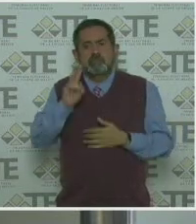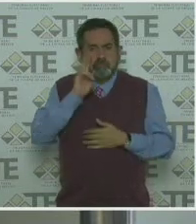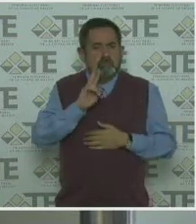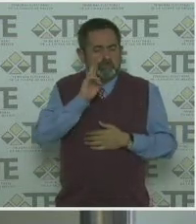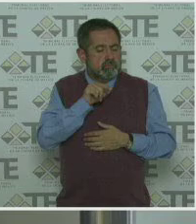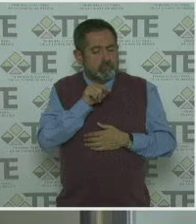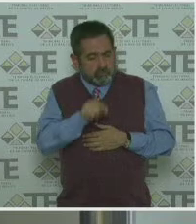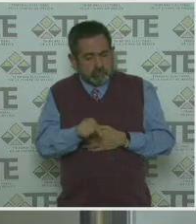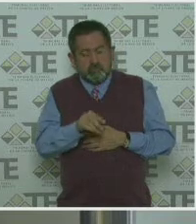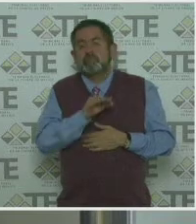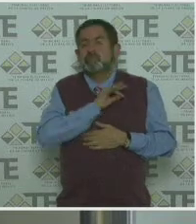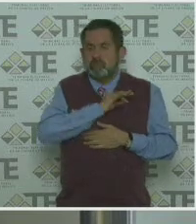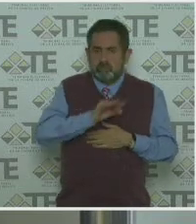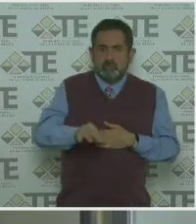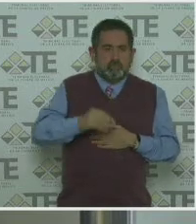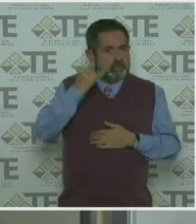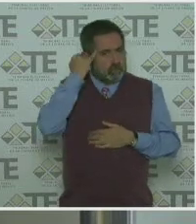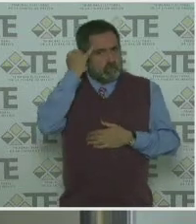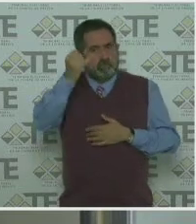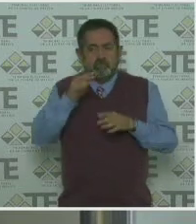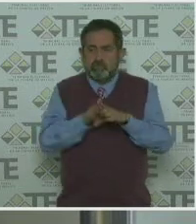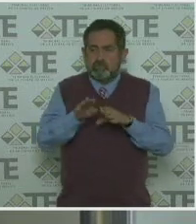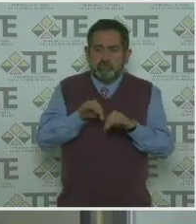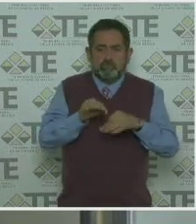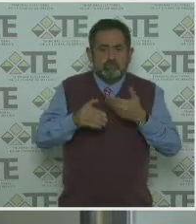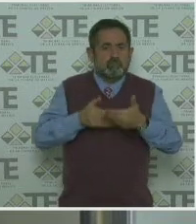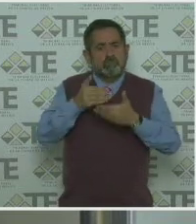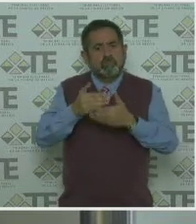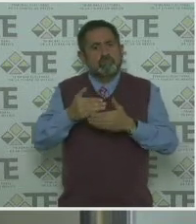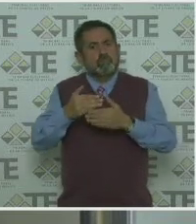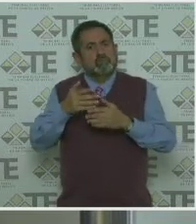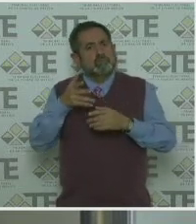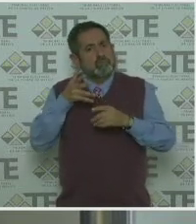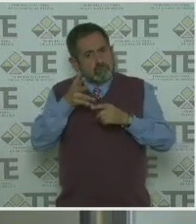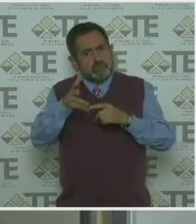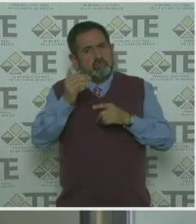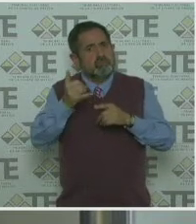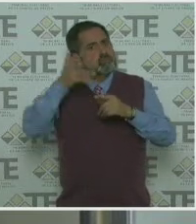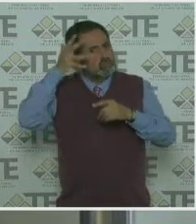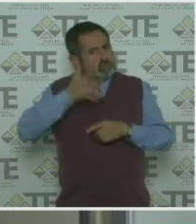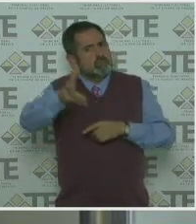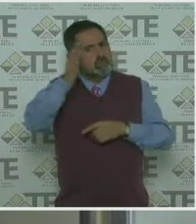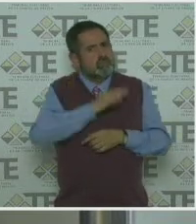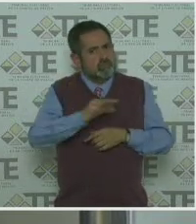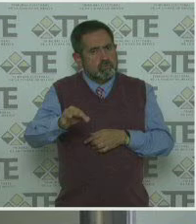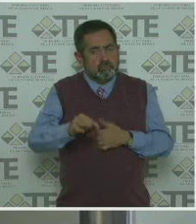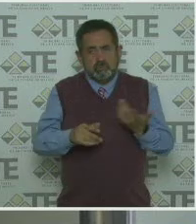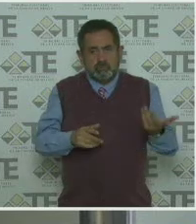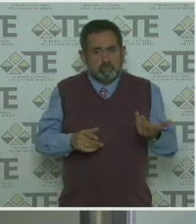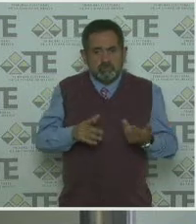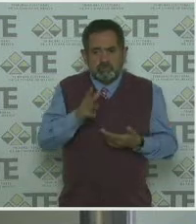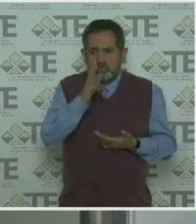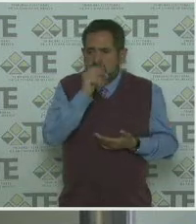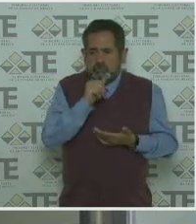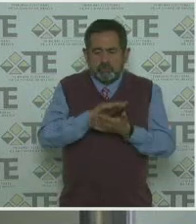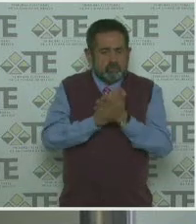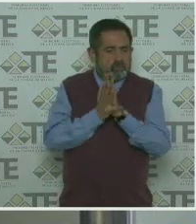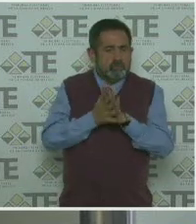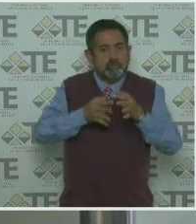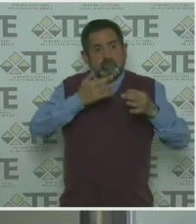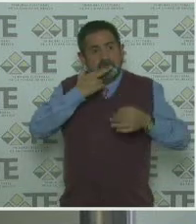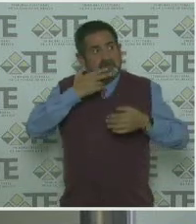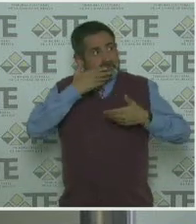posible advertir que tal proyecto plantea un modelo de trabajo a mediano o largo plazo y que no se tiene certeza de que permita la materialización